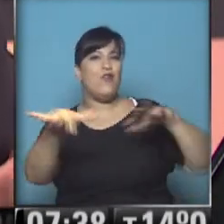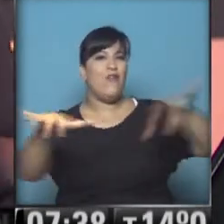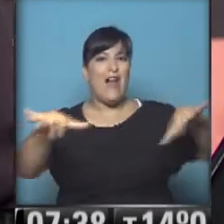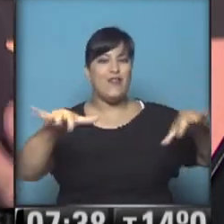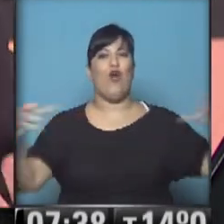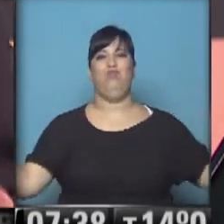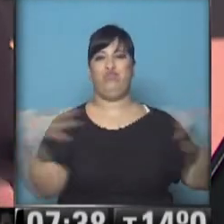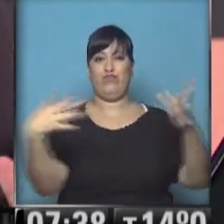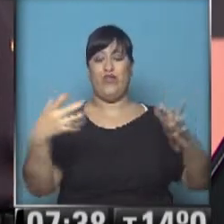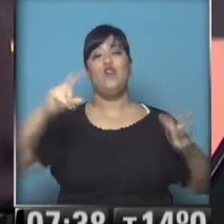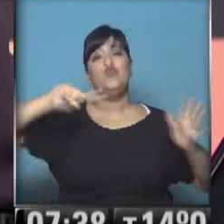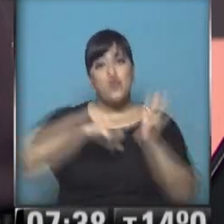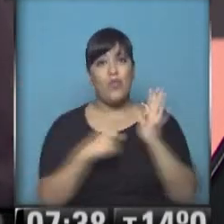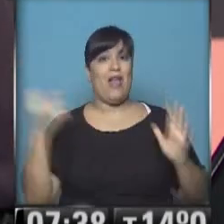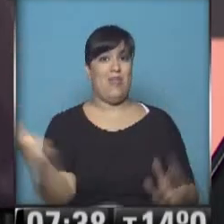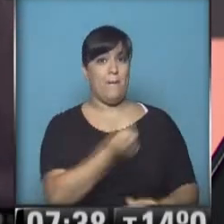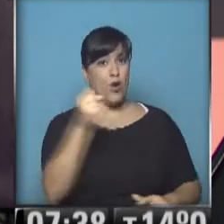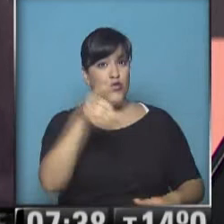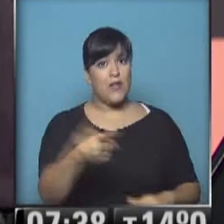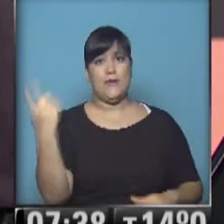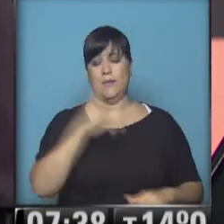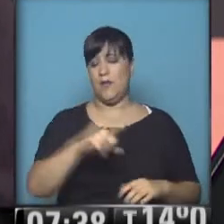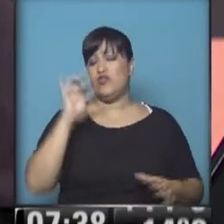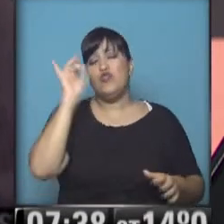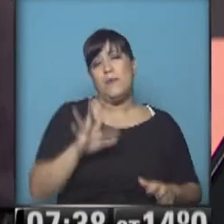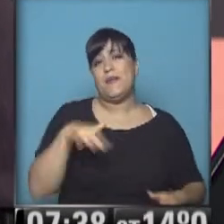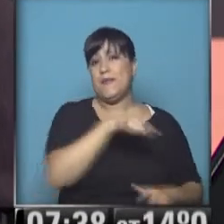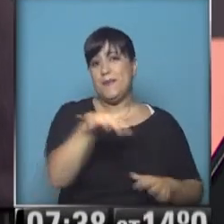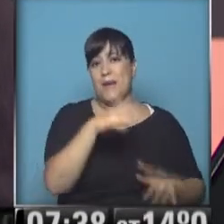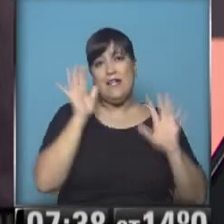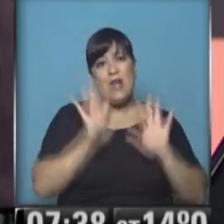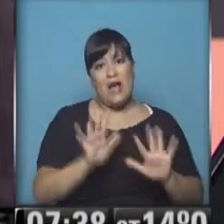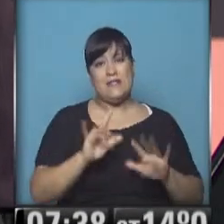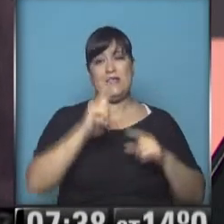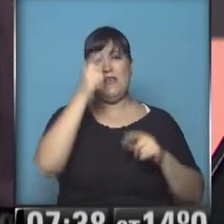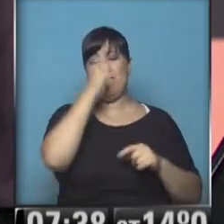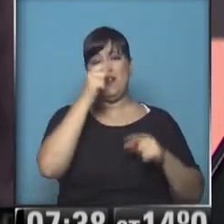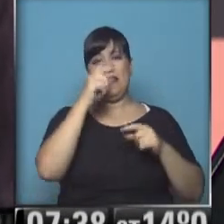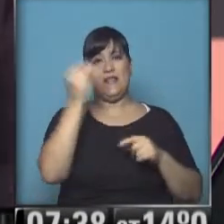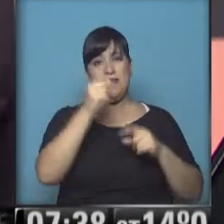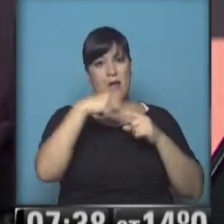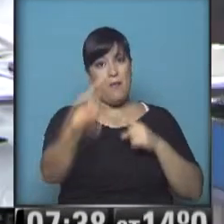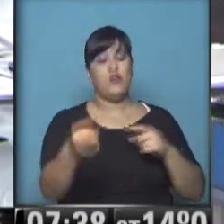una ciudad importante, eso que se genera en el barrio únicamente que se va a vivir el próximo fin de semana. Ojalá que sea en paz. Gracias, Juan.